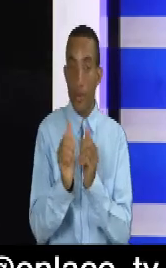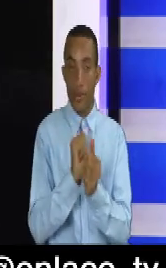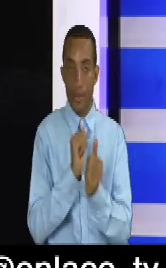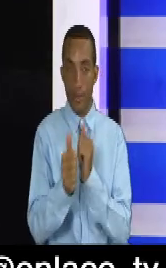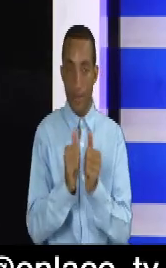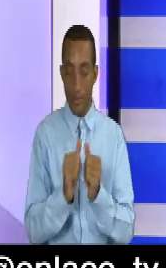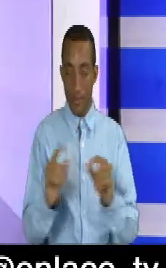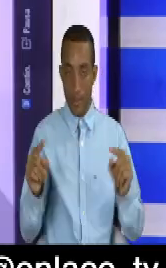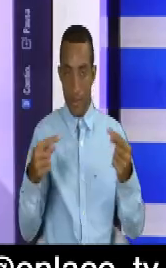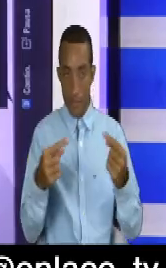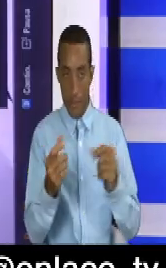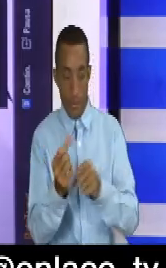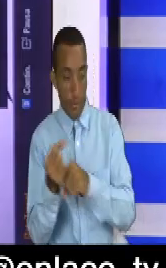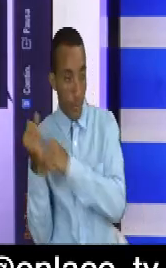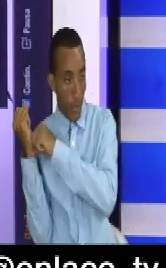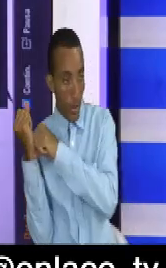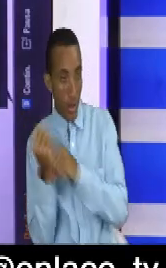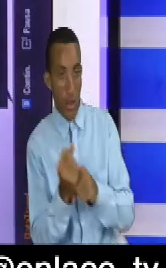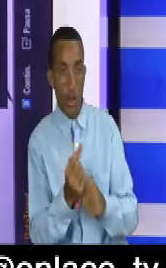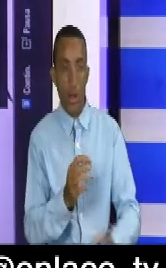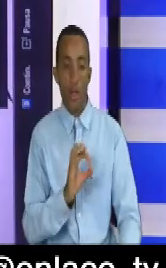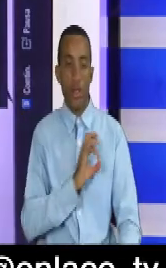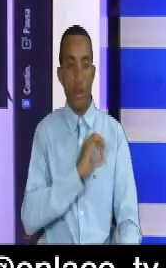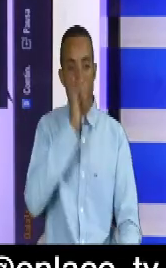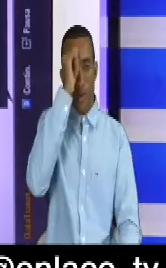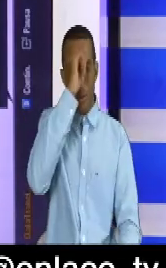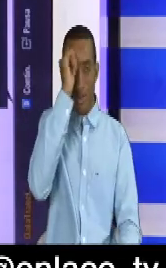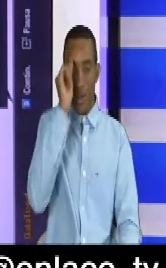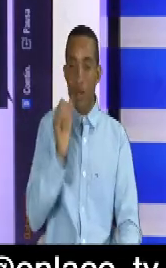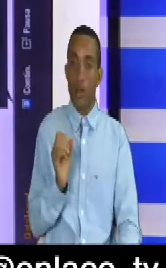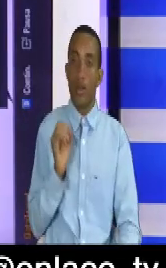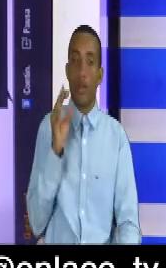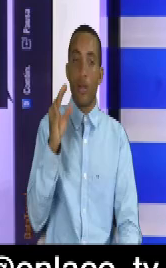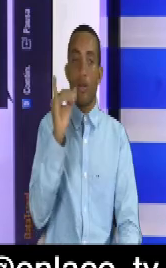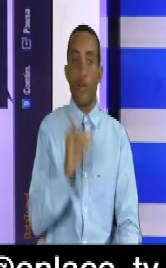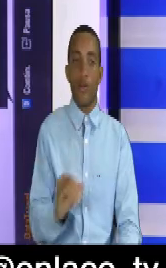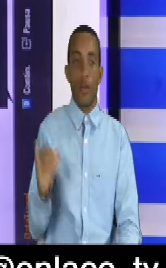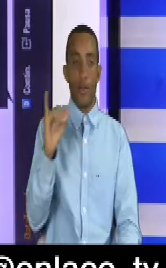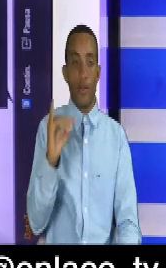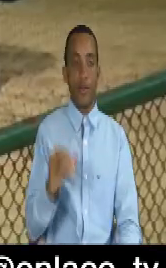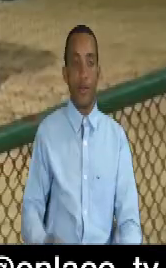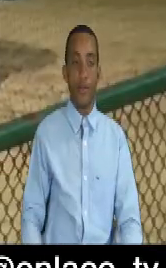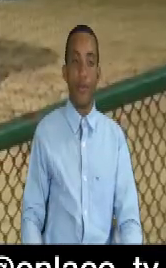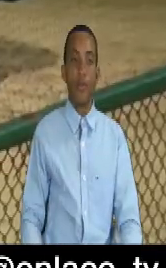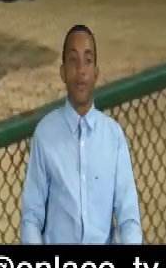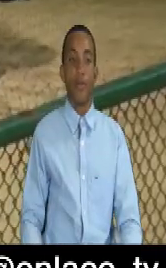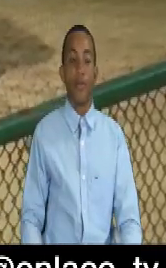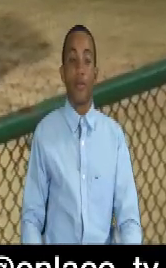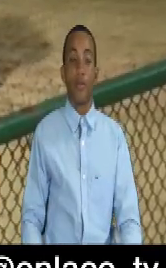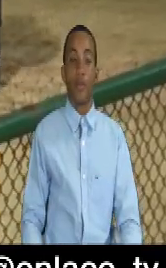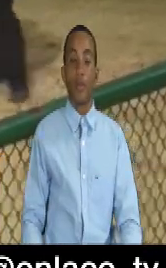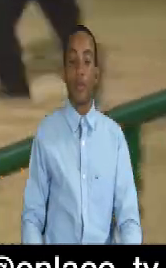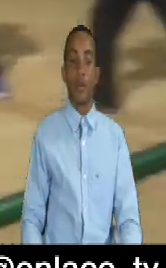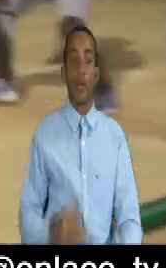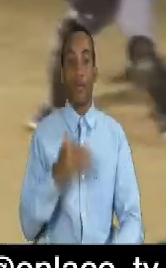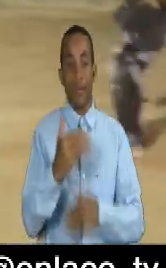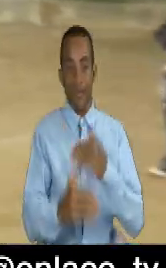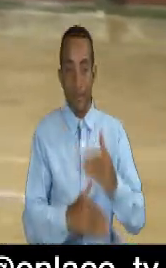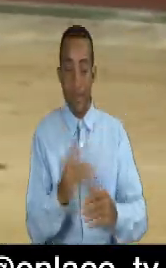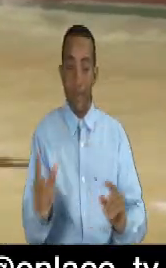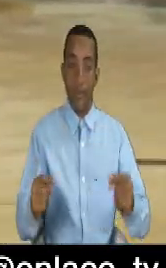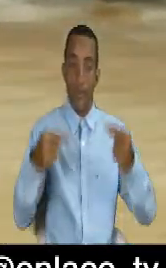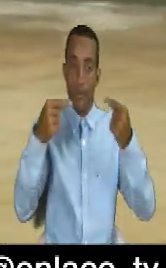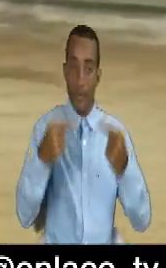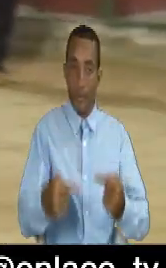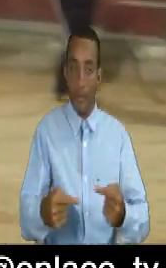desarrolla durante los fines de semana en el Club Infantas avanza con éxito. se desarrolla en el Club Infantas Torneo de Softball.